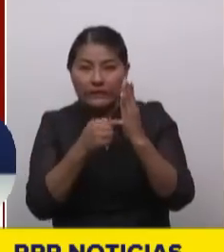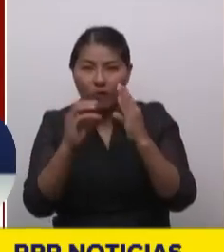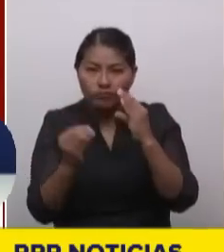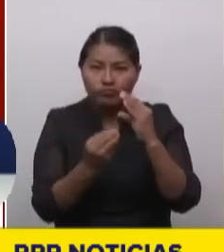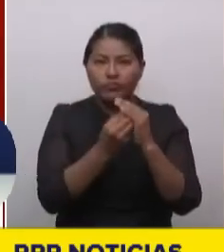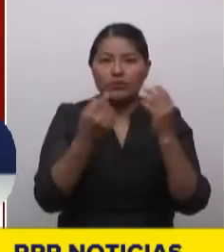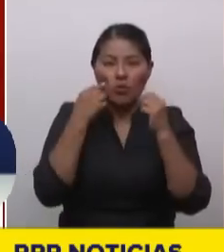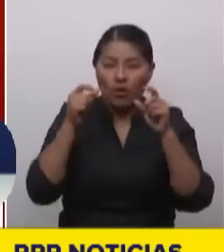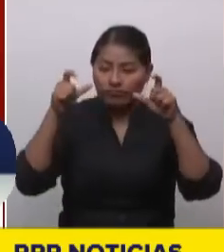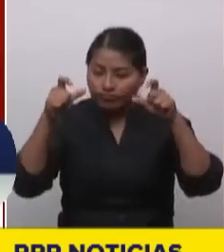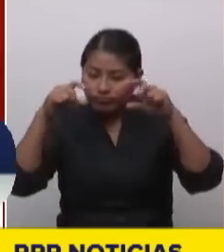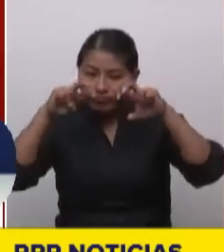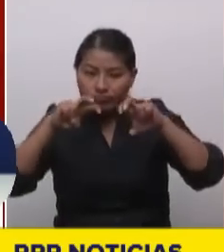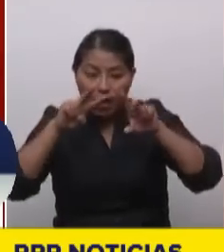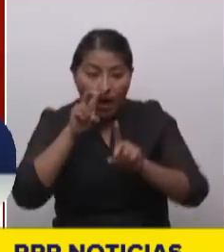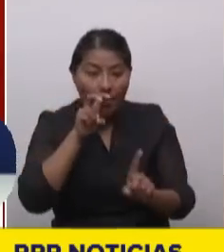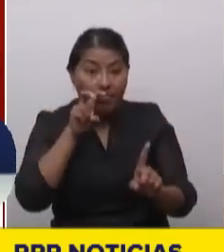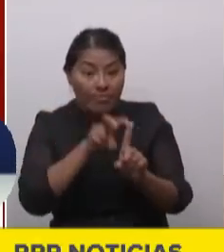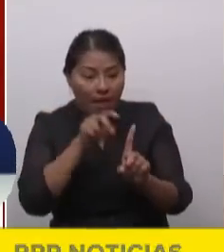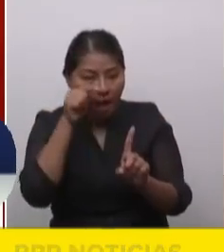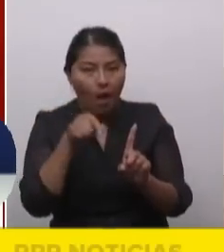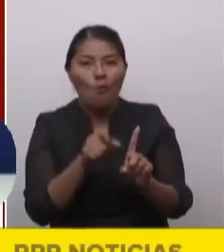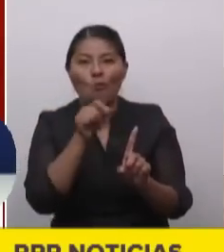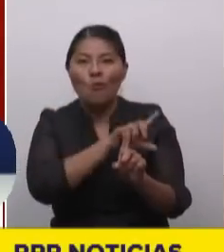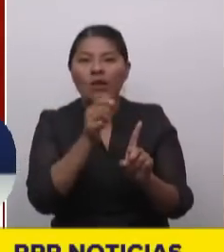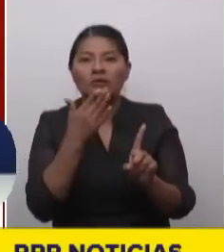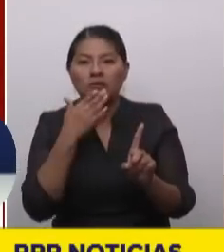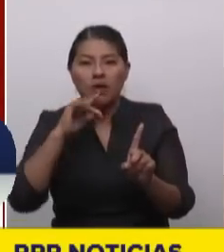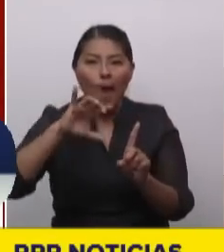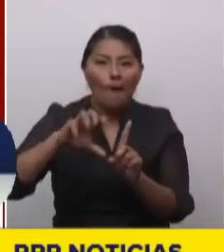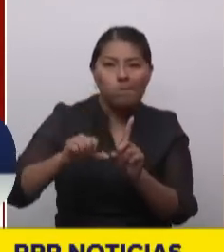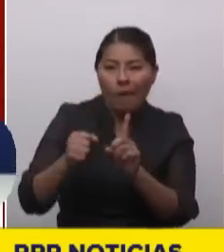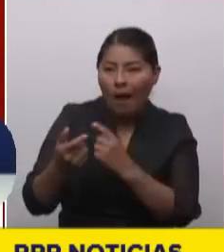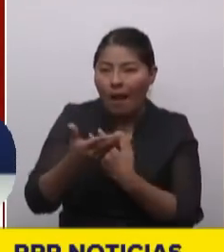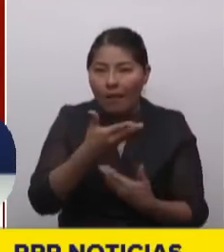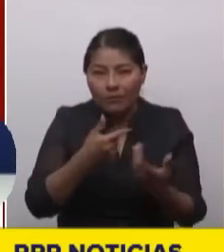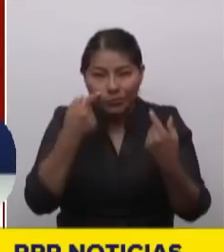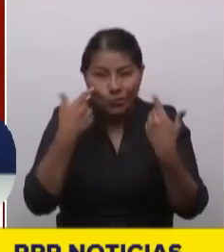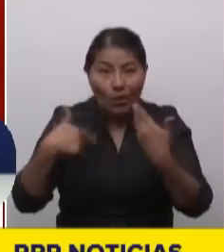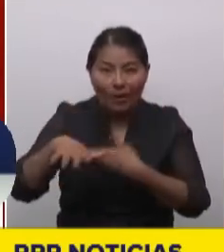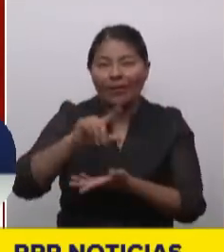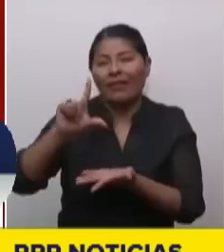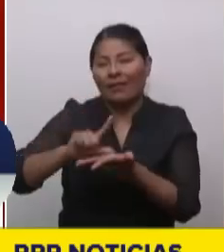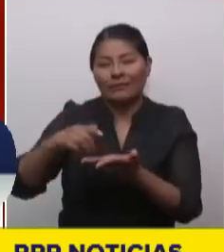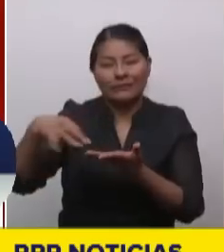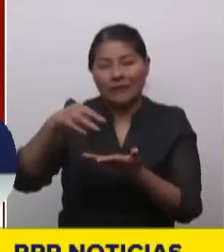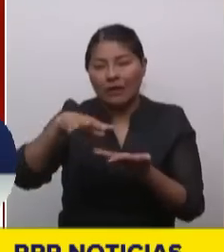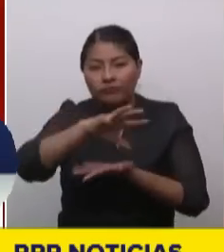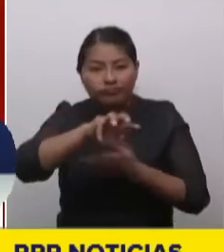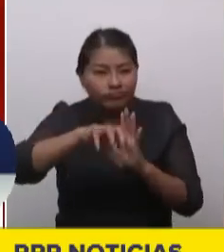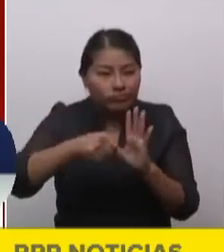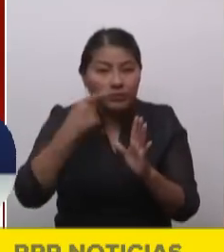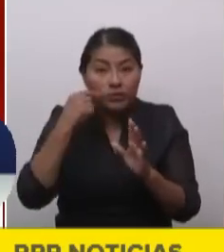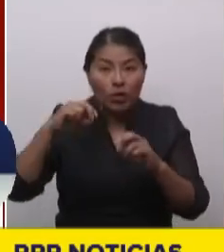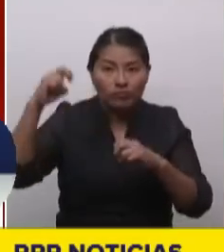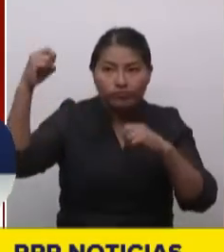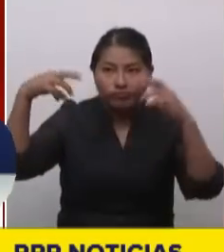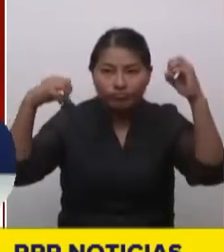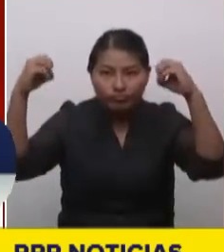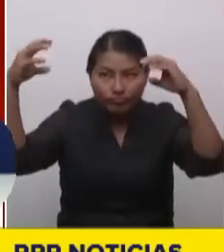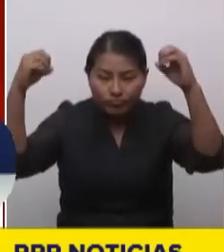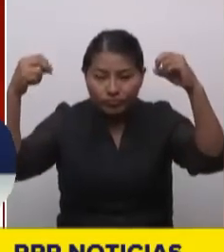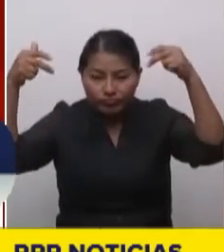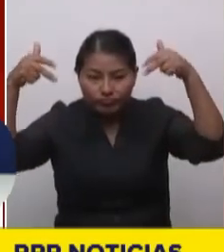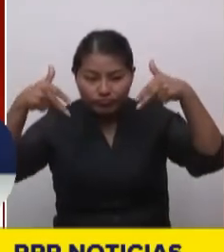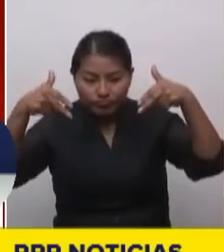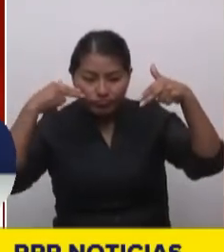detectado un evento delictivo, raqueteo, que es el drama en nuestra querida Lima, esas cámaras se integran para